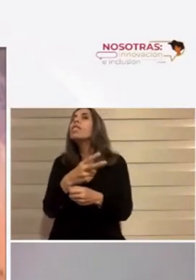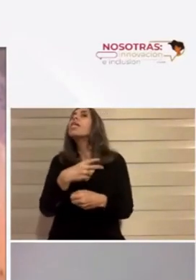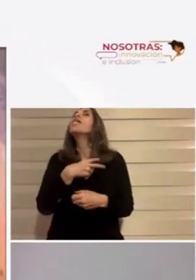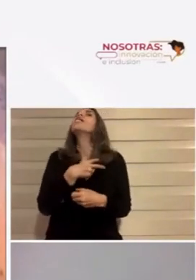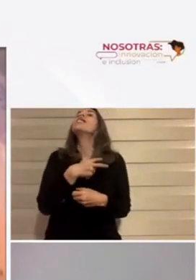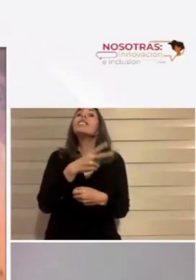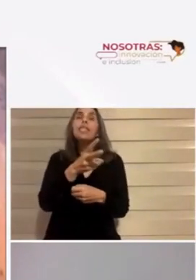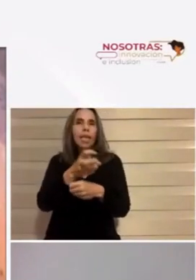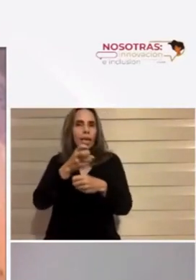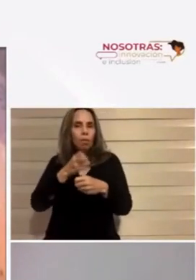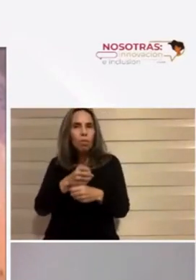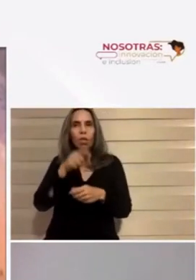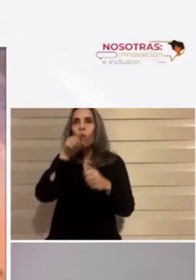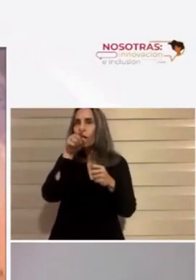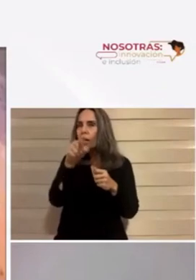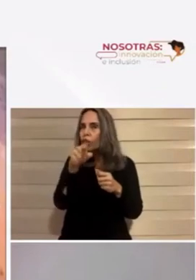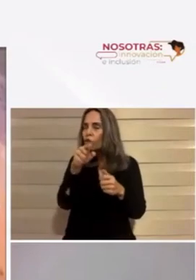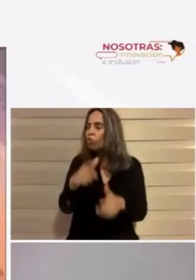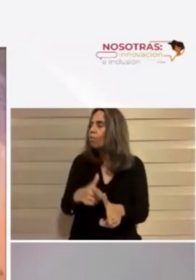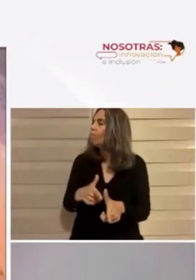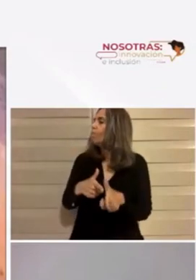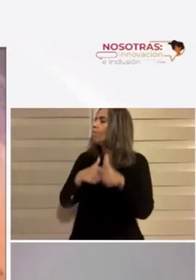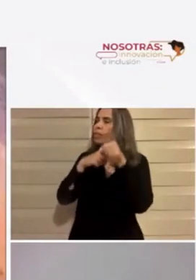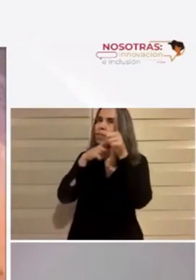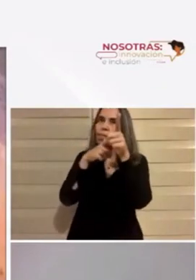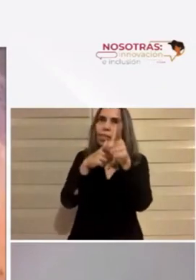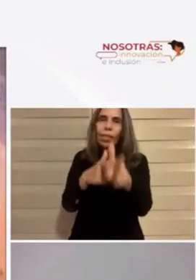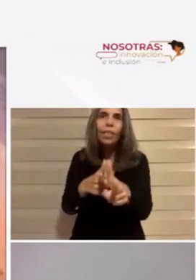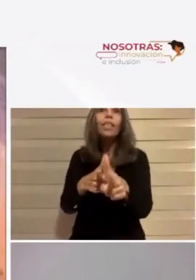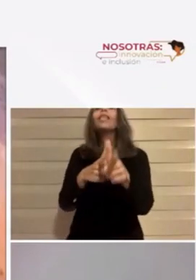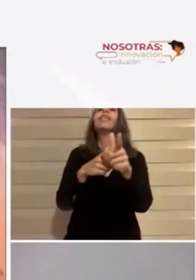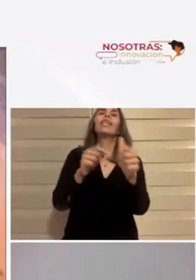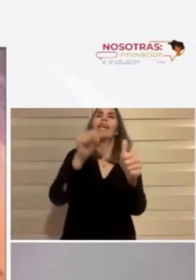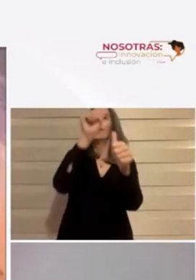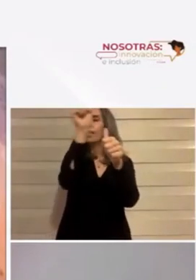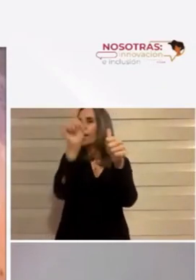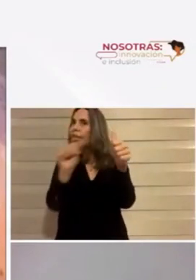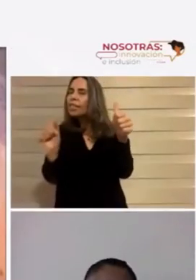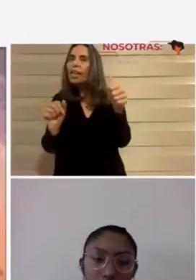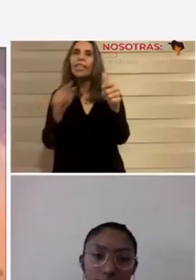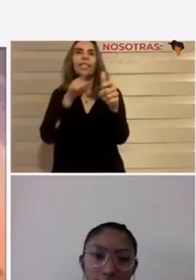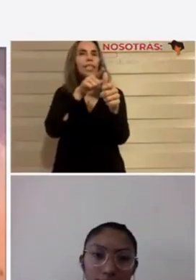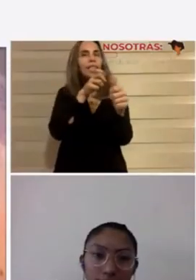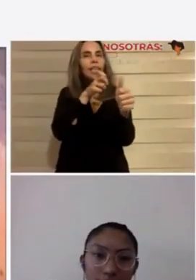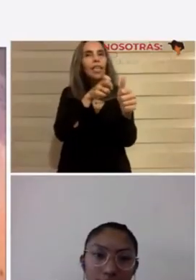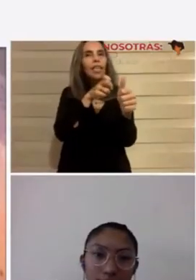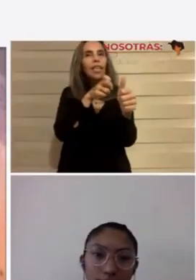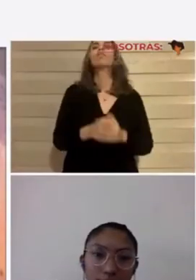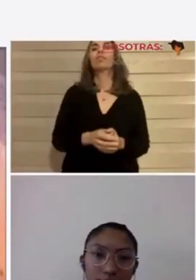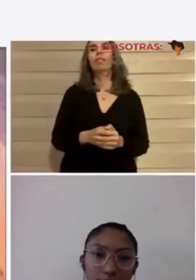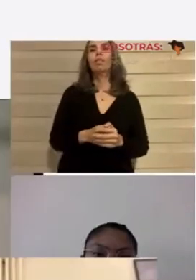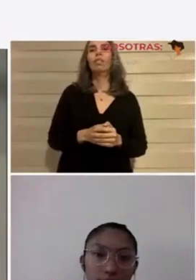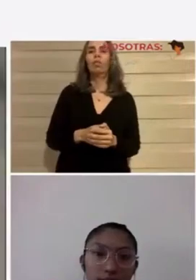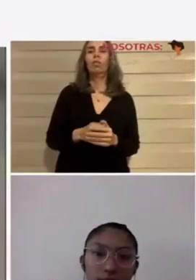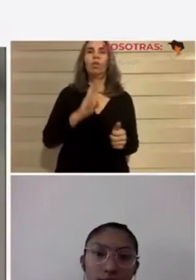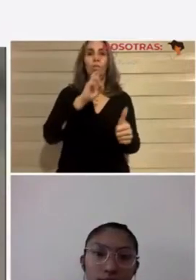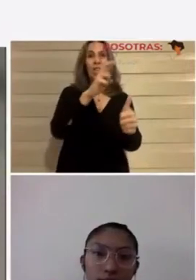sigas echando ganas y que nunca abandones las artes porque siempre te van a dar algo de regreso. Muchas gracias.